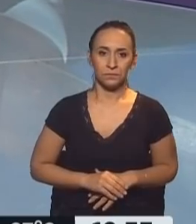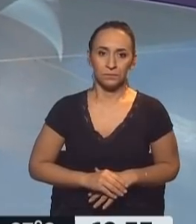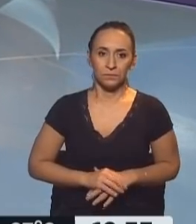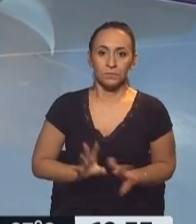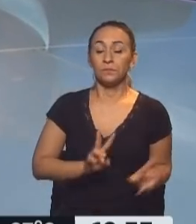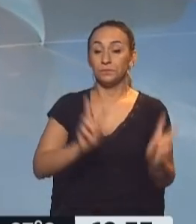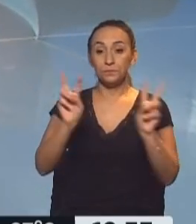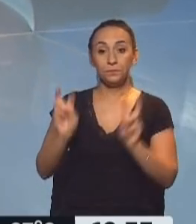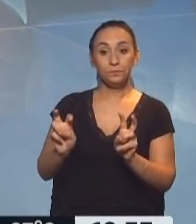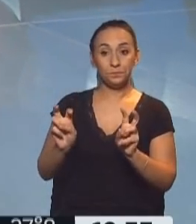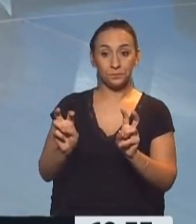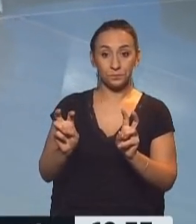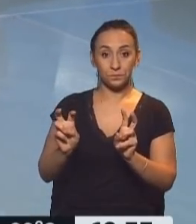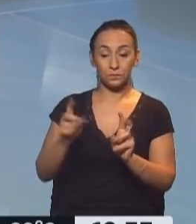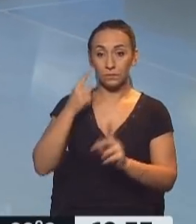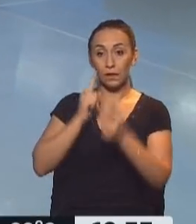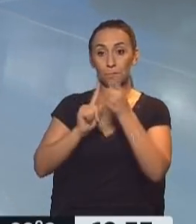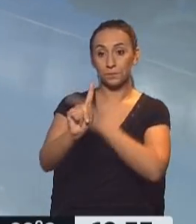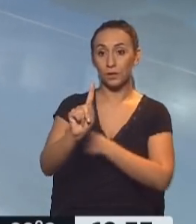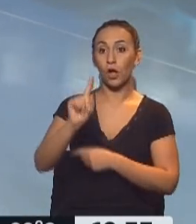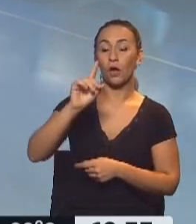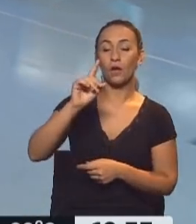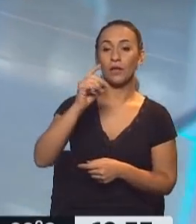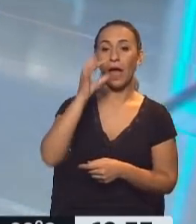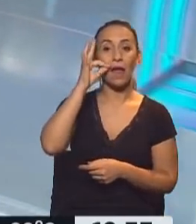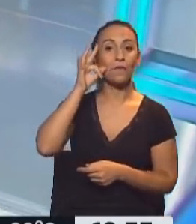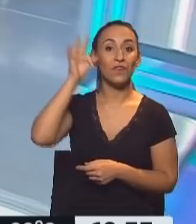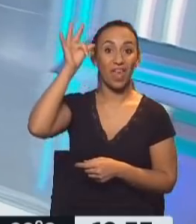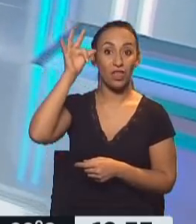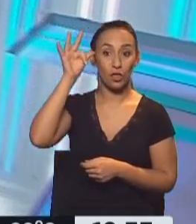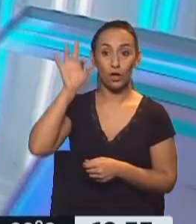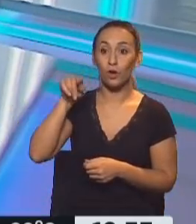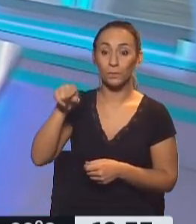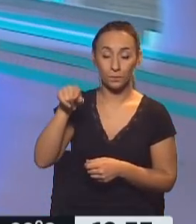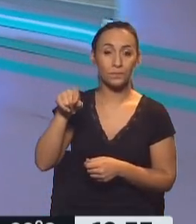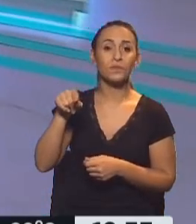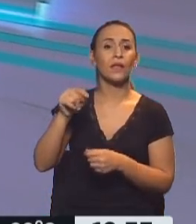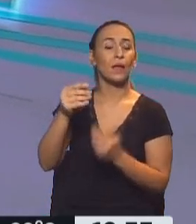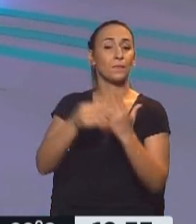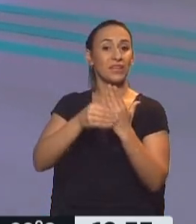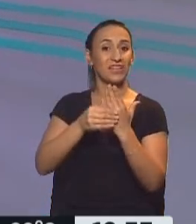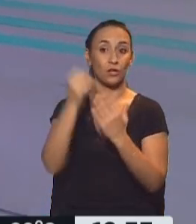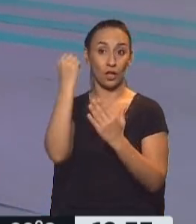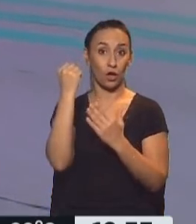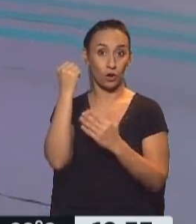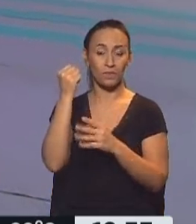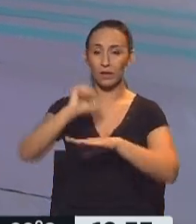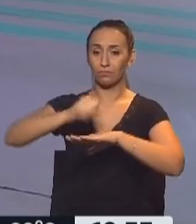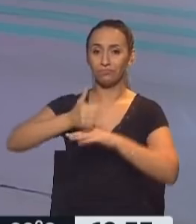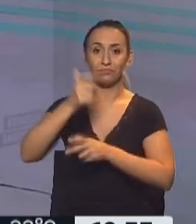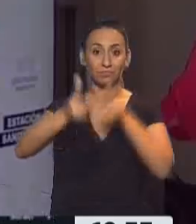Vamos a ir ahora con el móvil, con Alfredo Simón, que está trabajando, mientras el ministro de Economía expone. Alfredo.